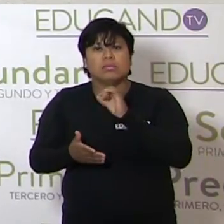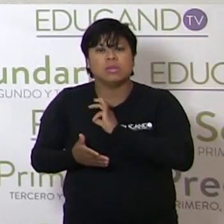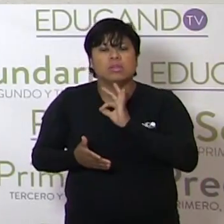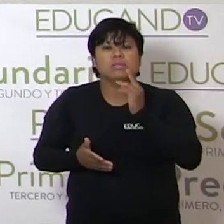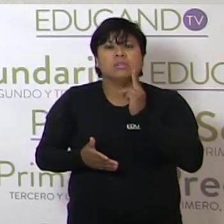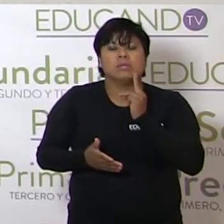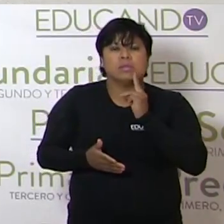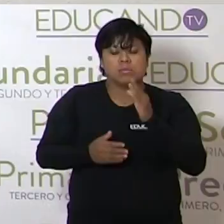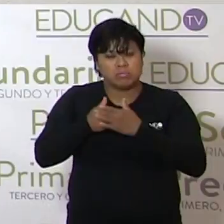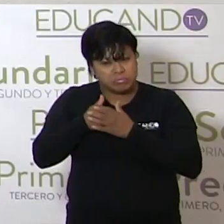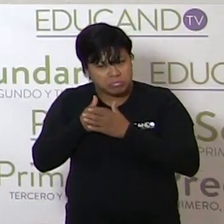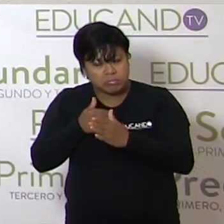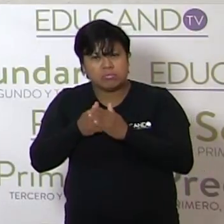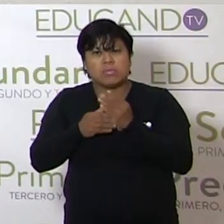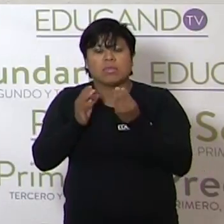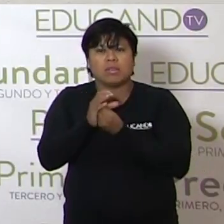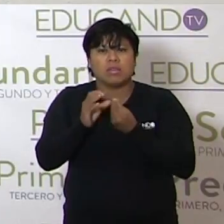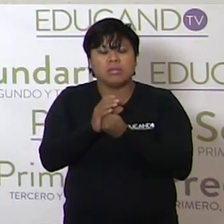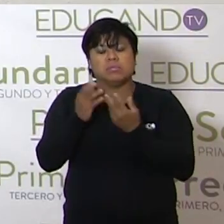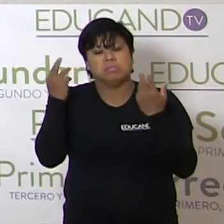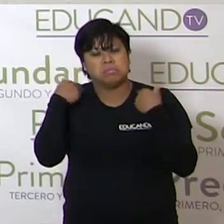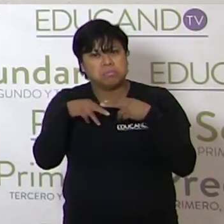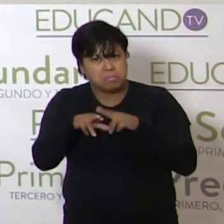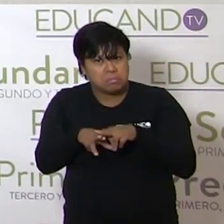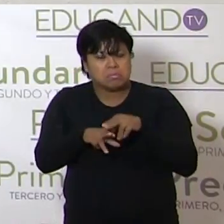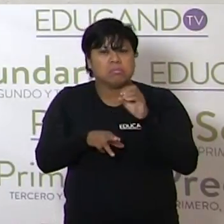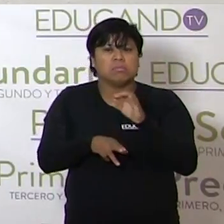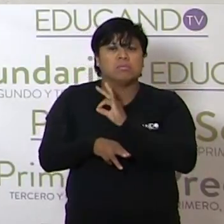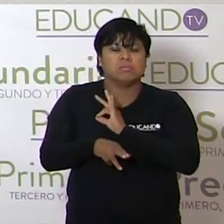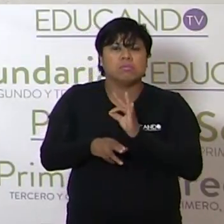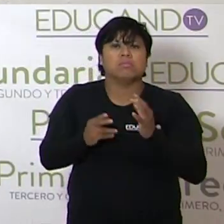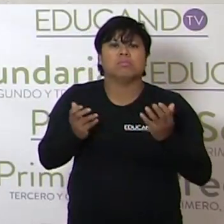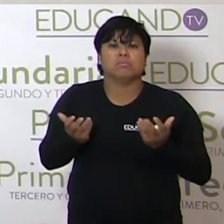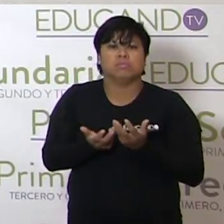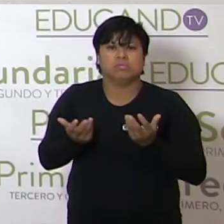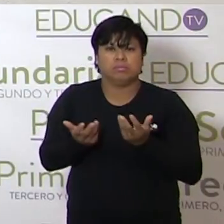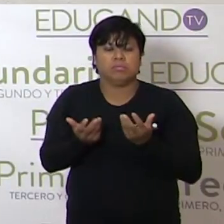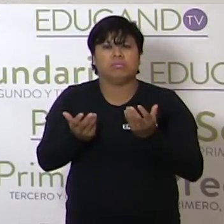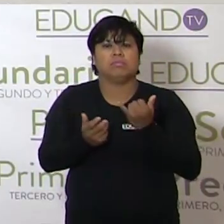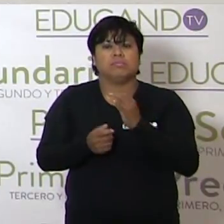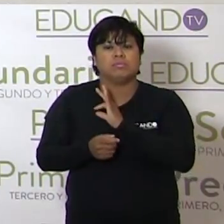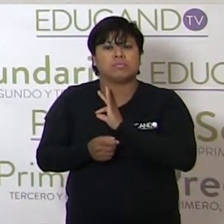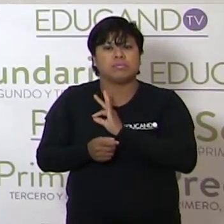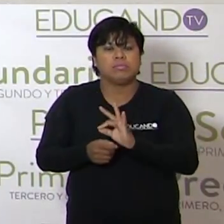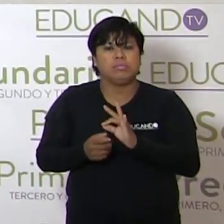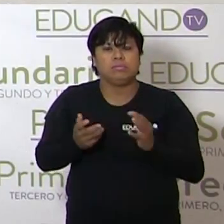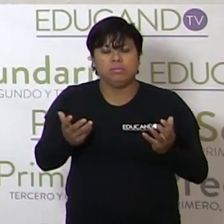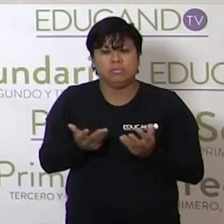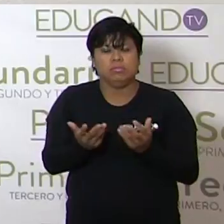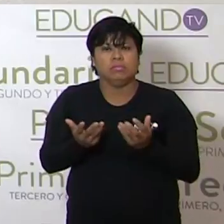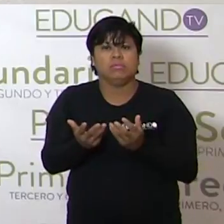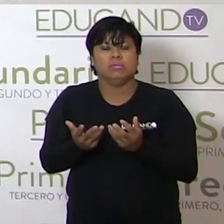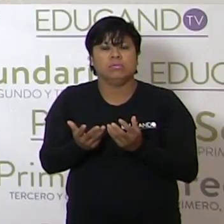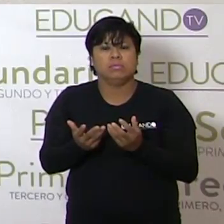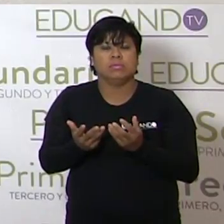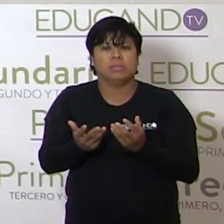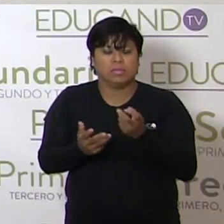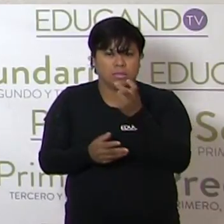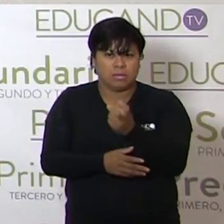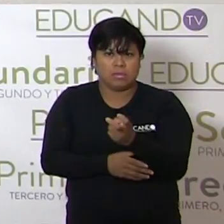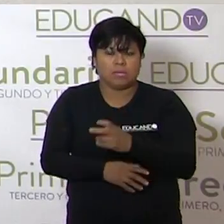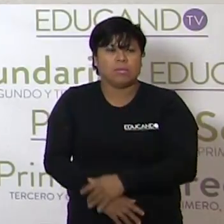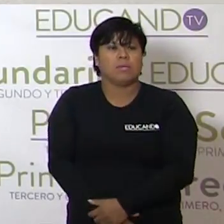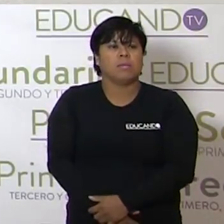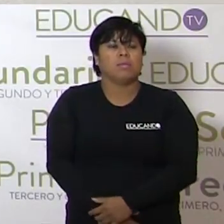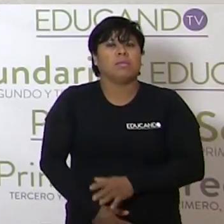en una clase posterior con nuestro maestro o maestra, y posteriormente podamos estar también trabajando con ellos. Bueno,